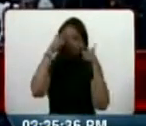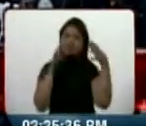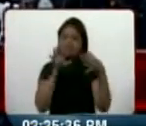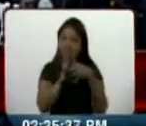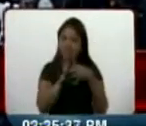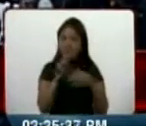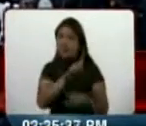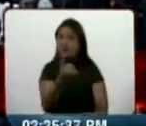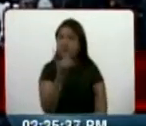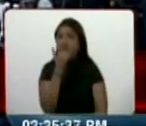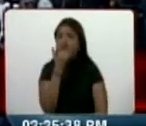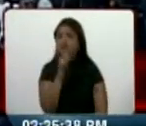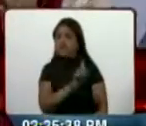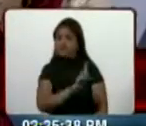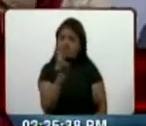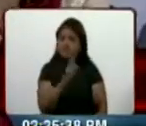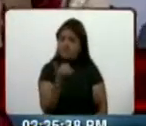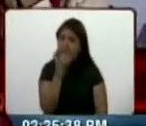se equivoque.